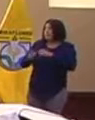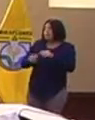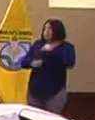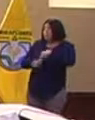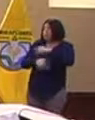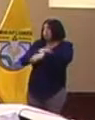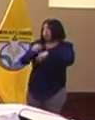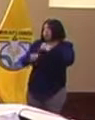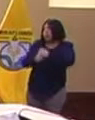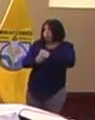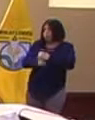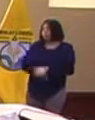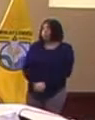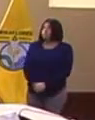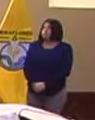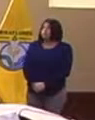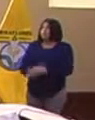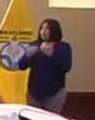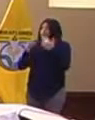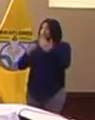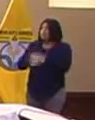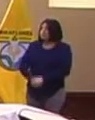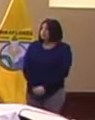estos años que han pasado. Muchas gracias.